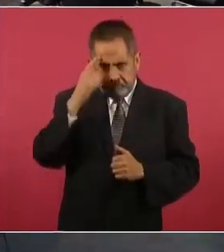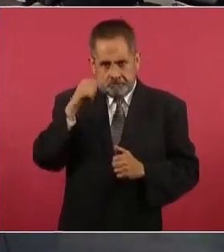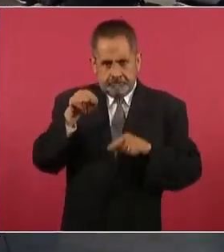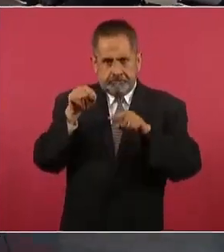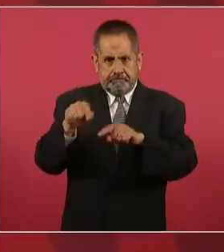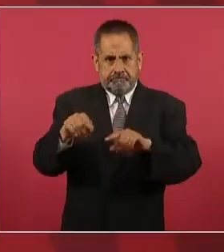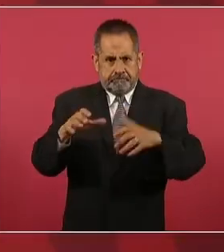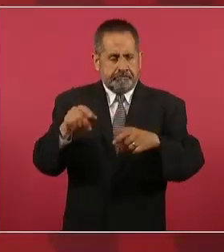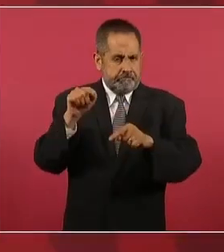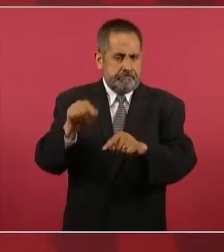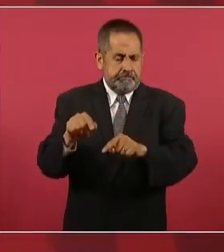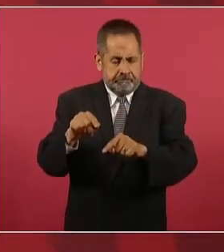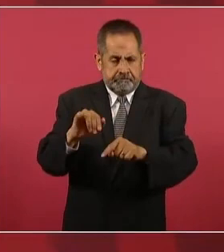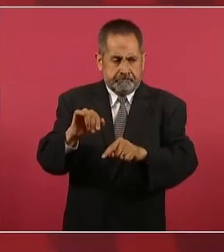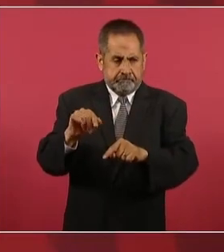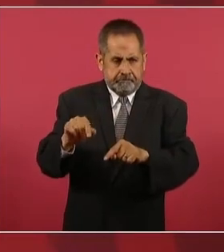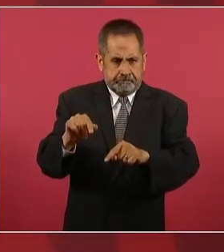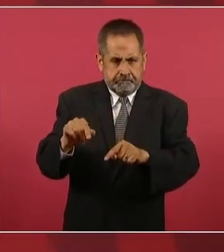para